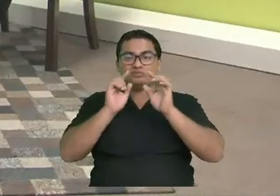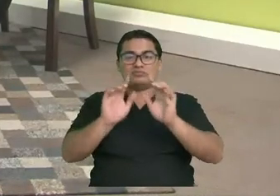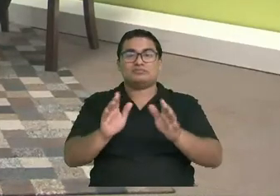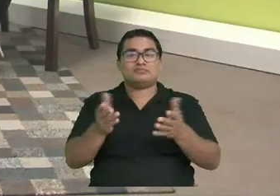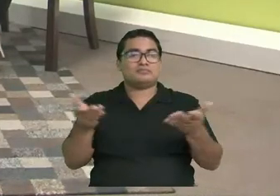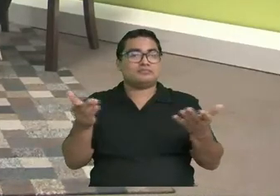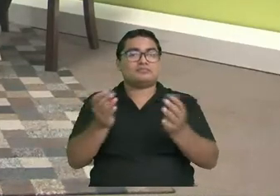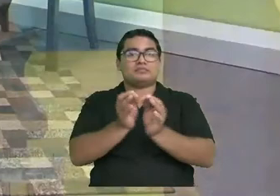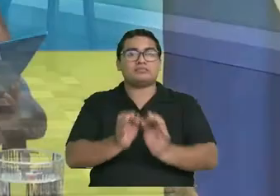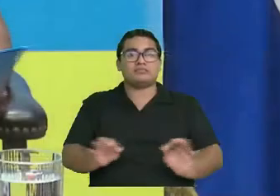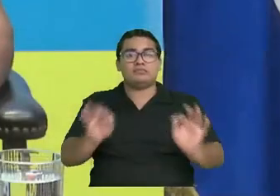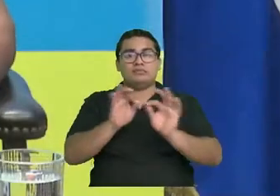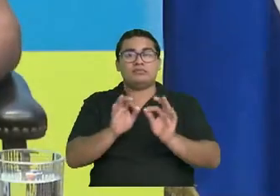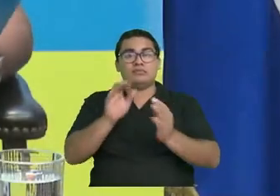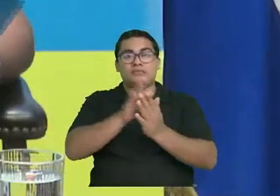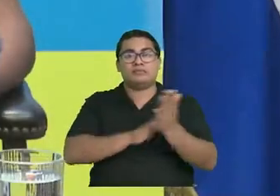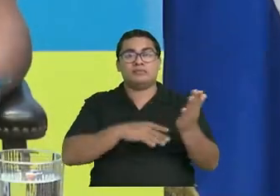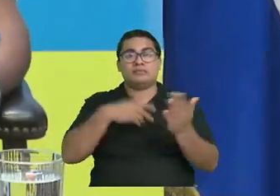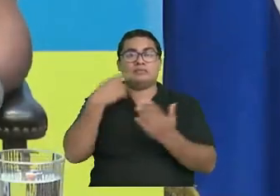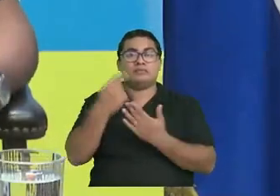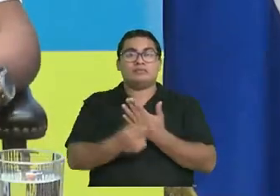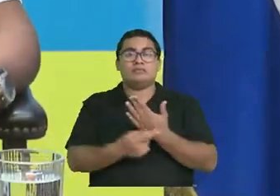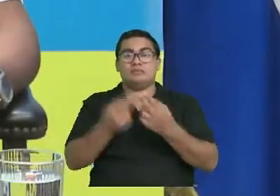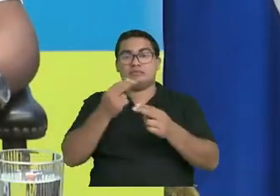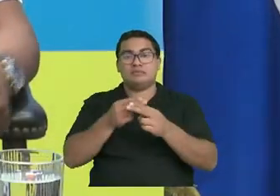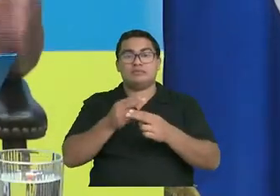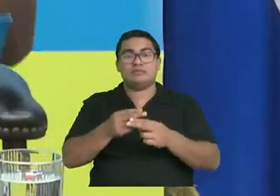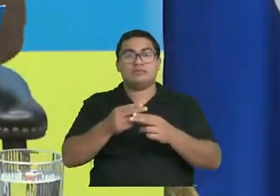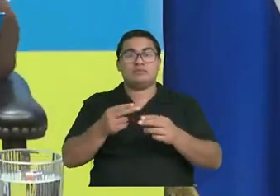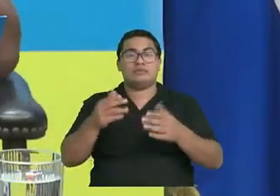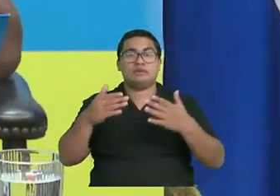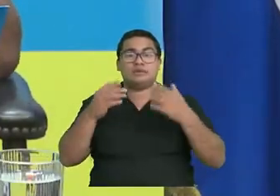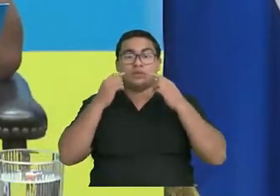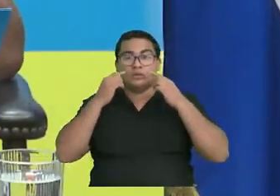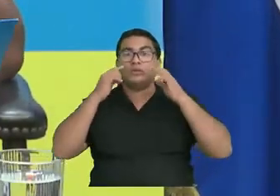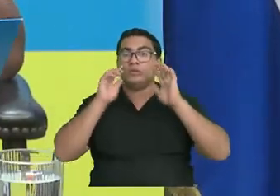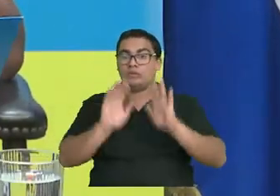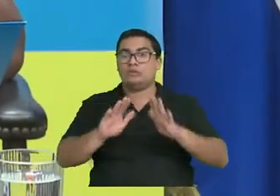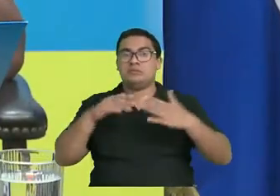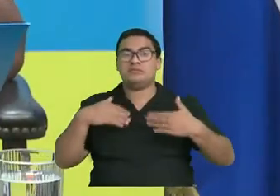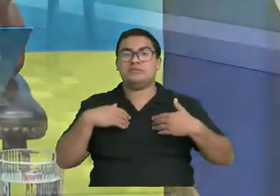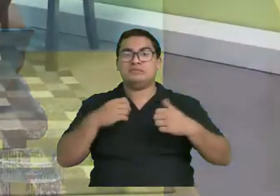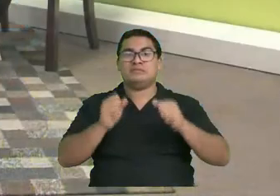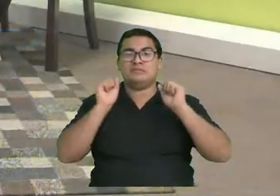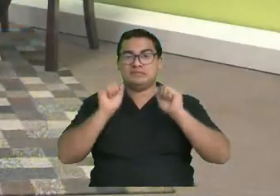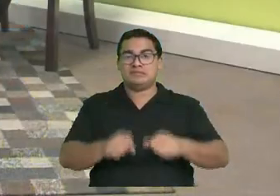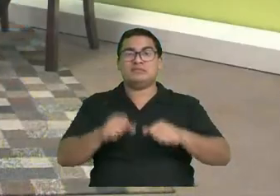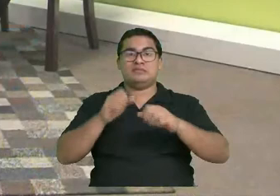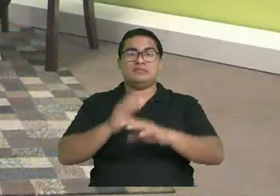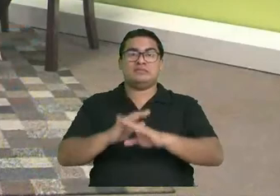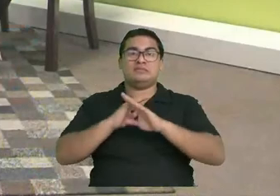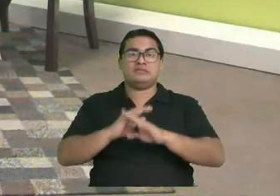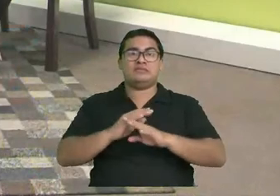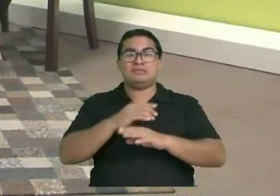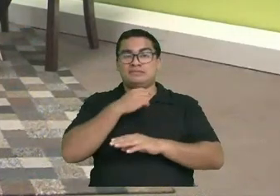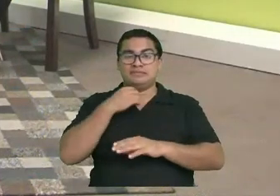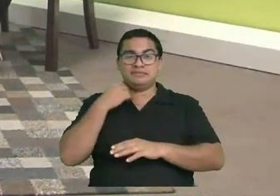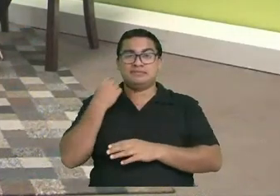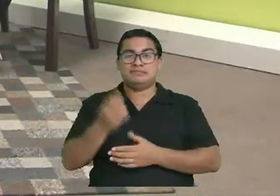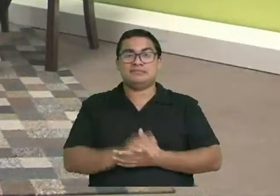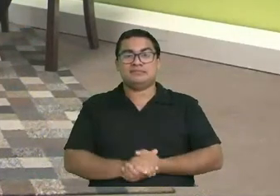doctora, que es lo importante en este programa. Por eso nos llamamos Prevenir en Salud. ¿Nosotros podemos prevenir realmente el